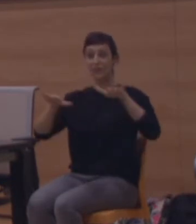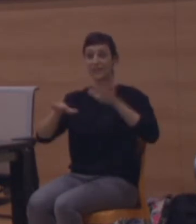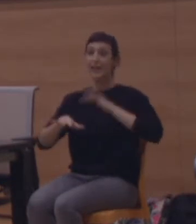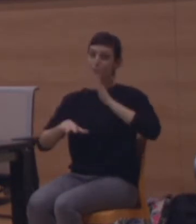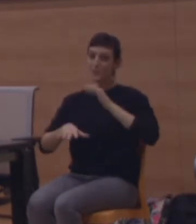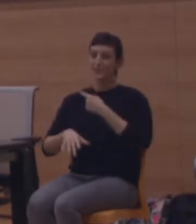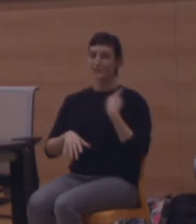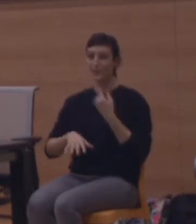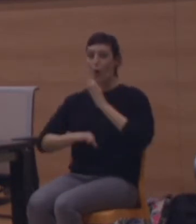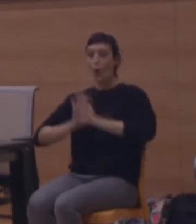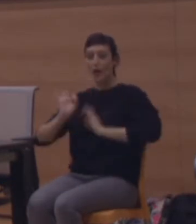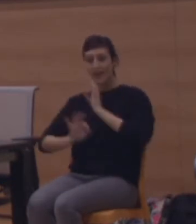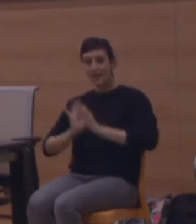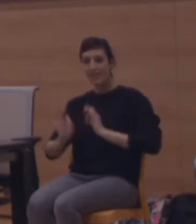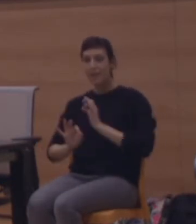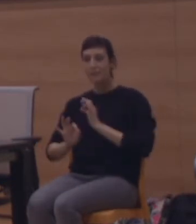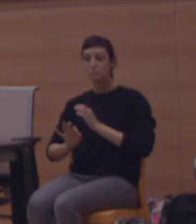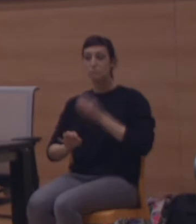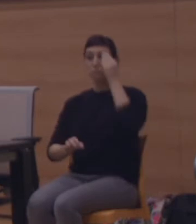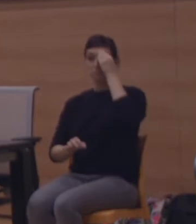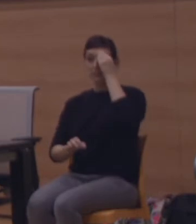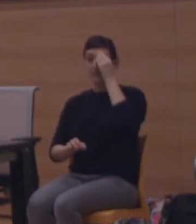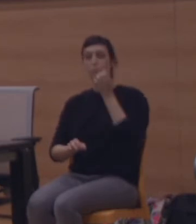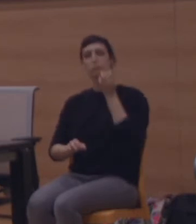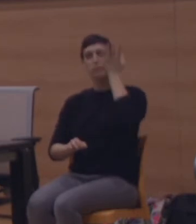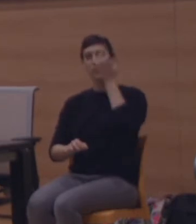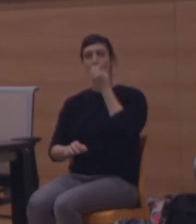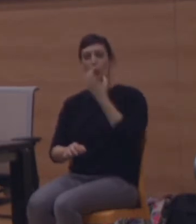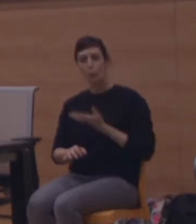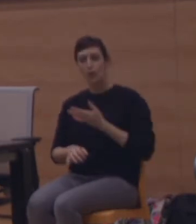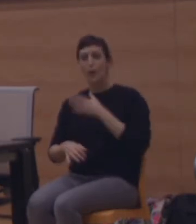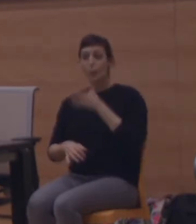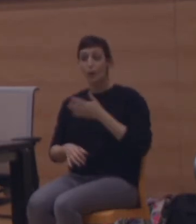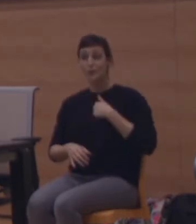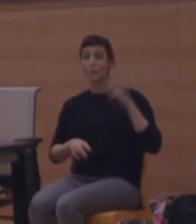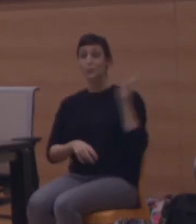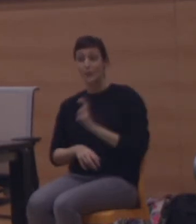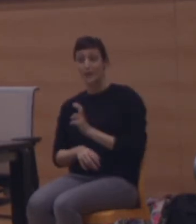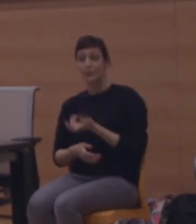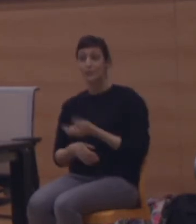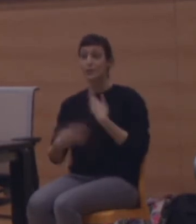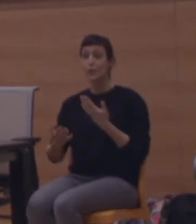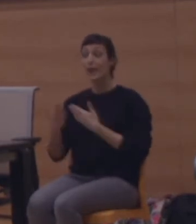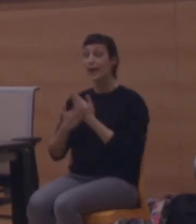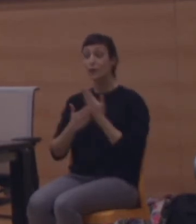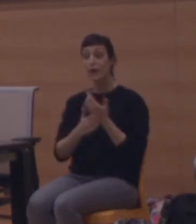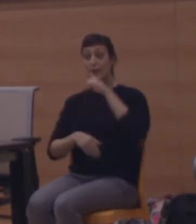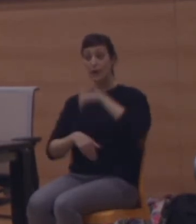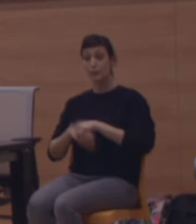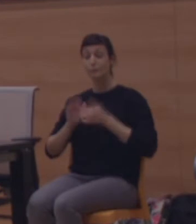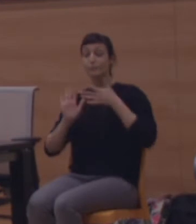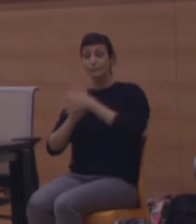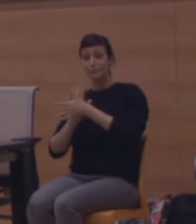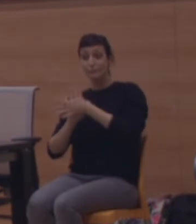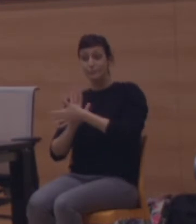organizarla. Nos pareció muy buena idea y por eso estamos aquí. La jornada que hoy nos ocupa